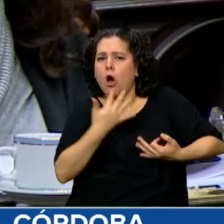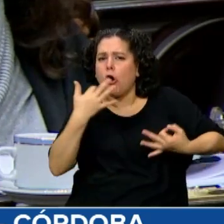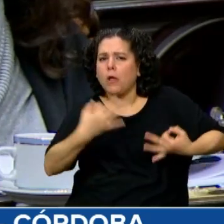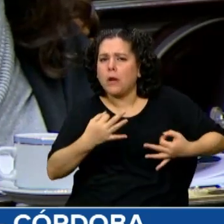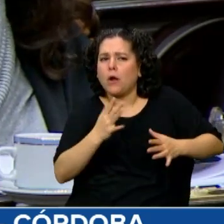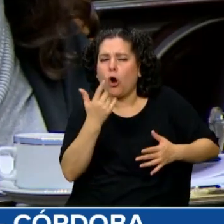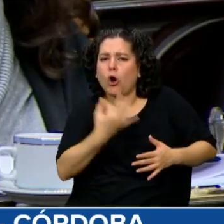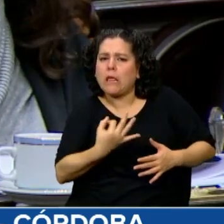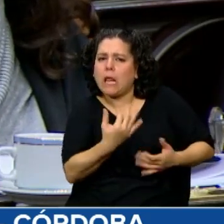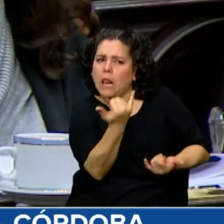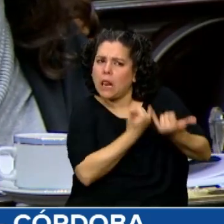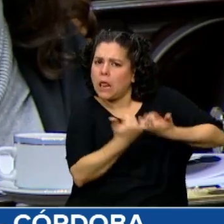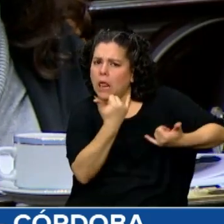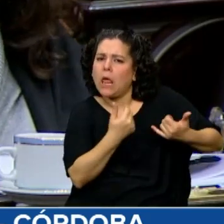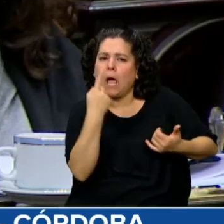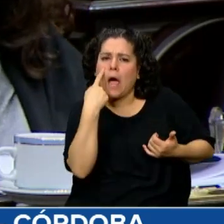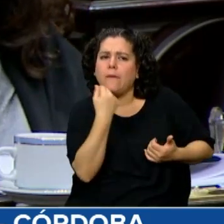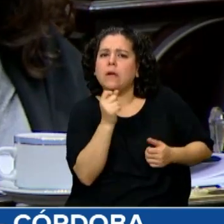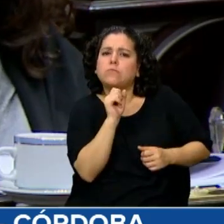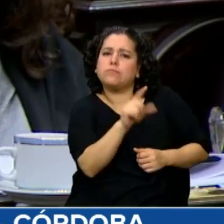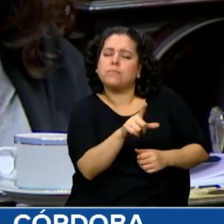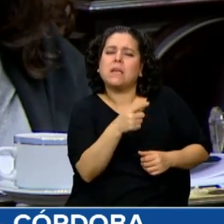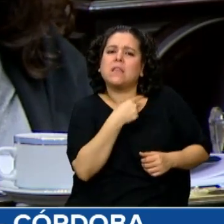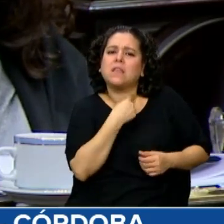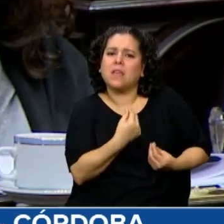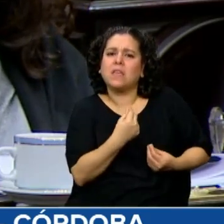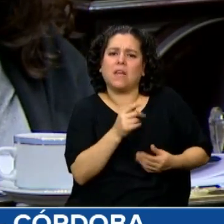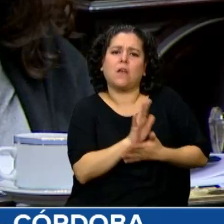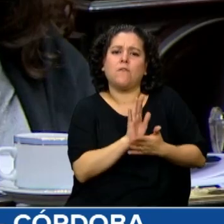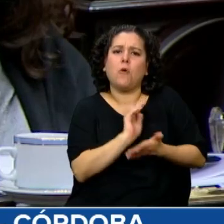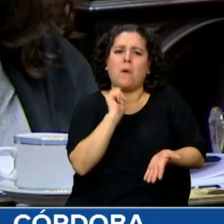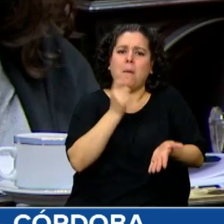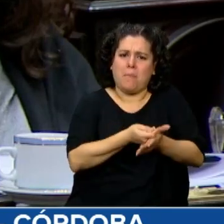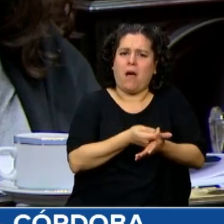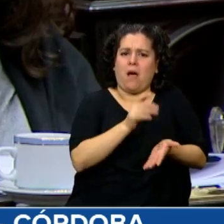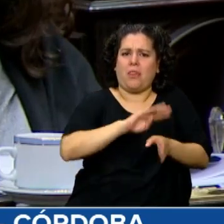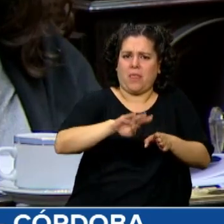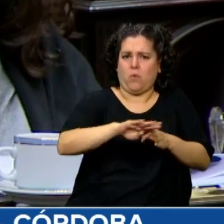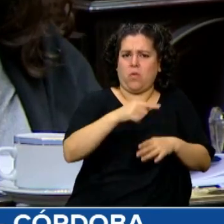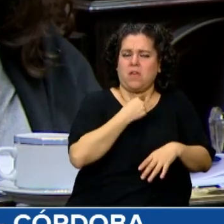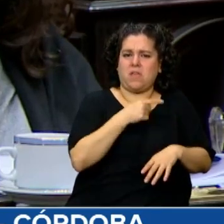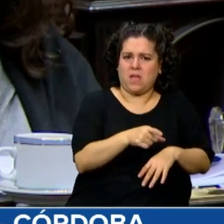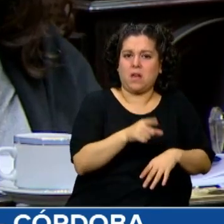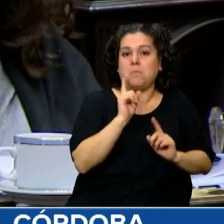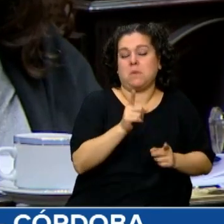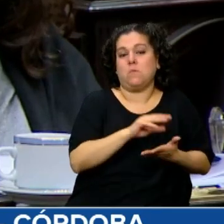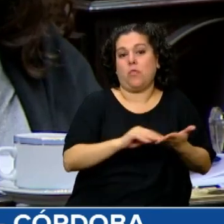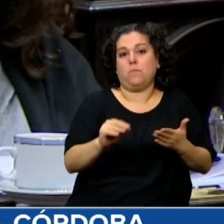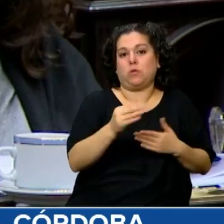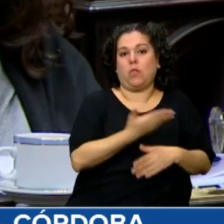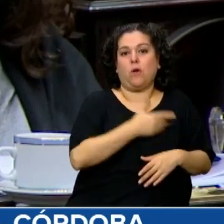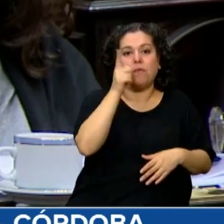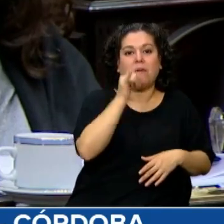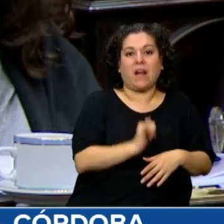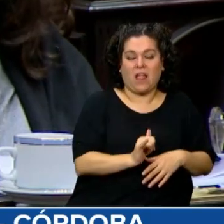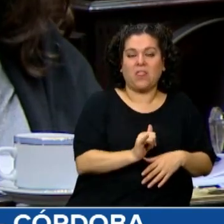sigue siendo de parte de los intendentes, la lisa y llana condonación de la deuda, a la cual aludía el diputado Fernández, con toda razón,